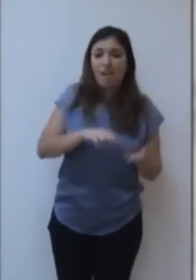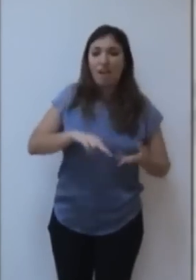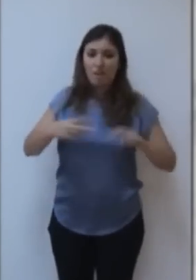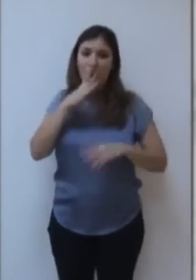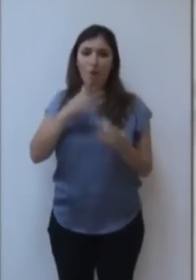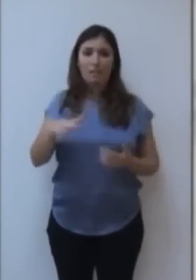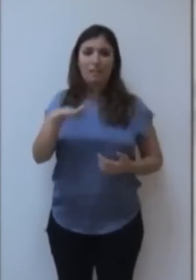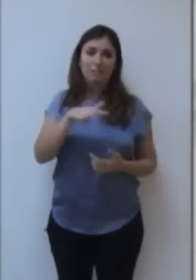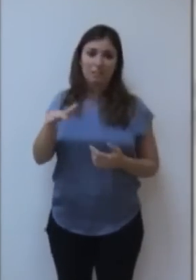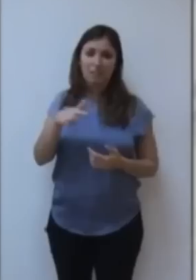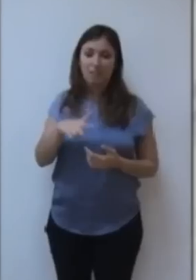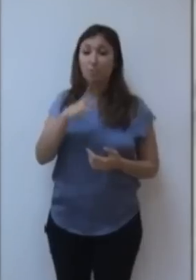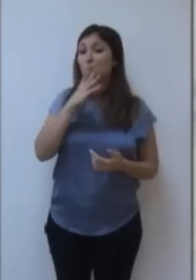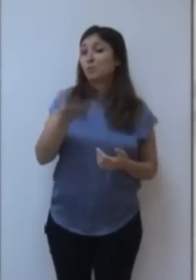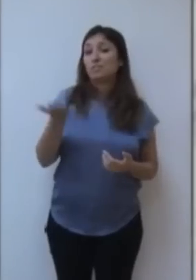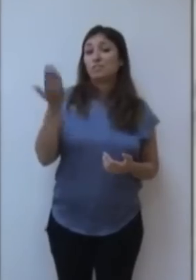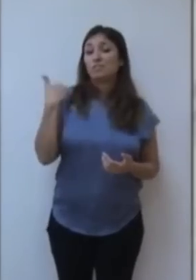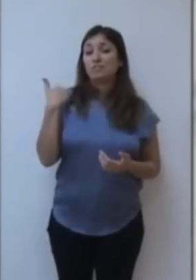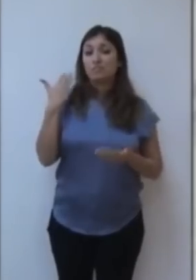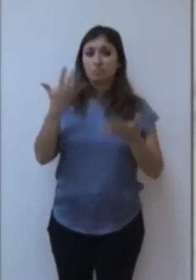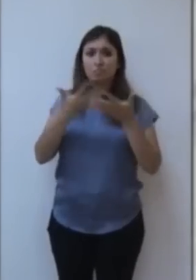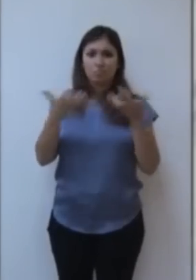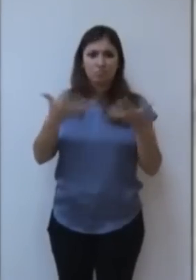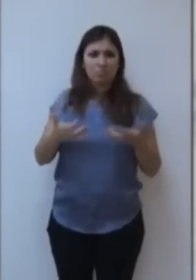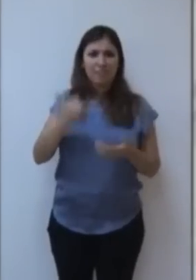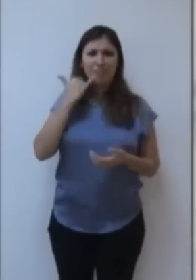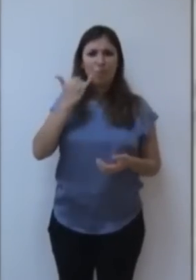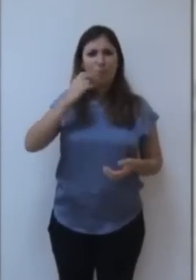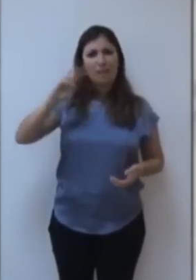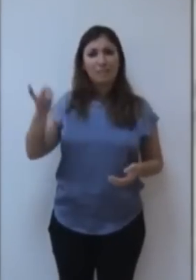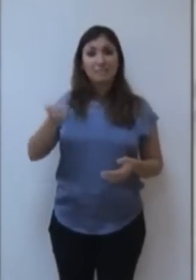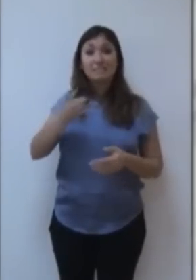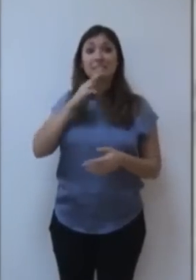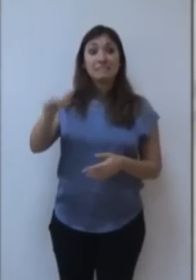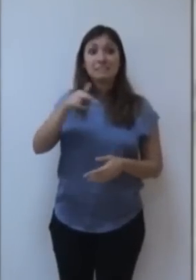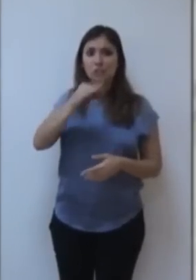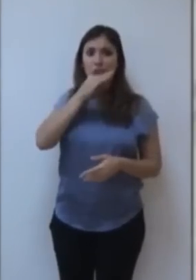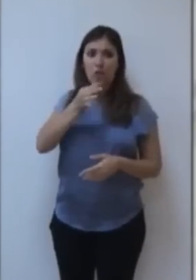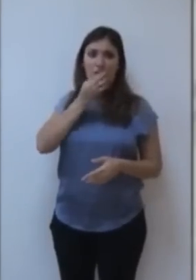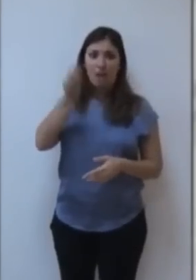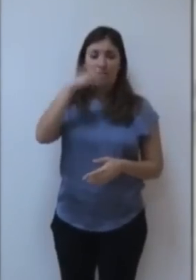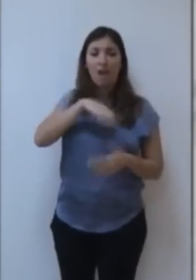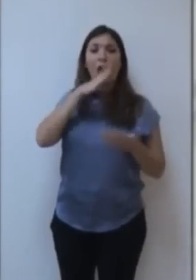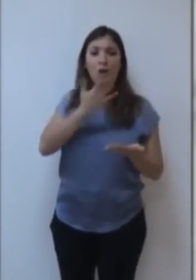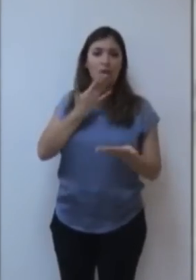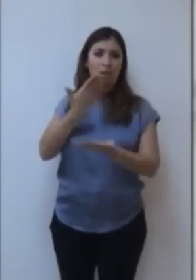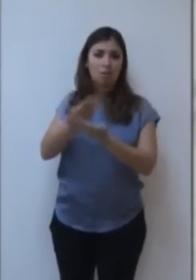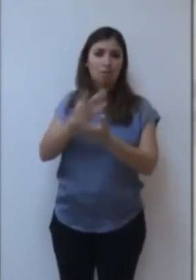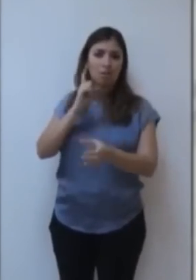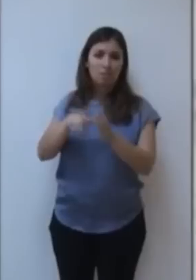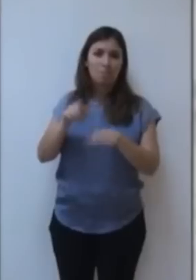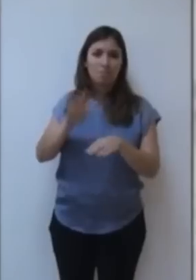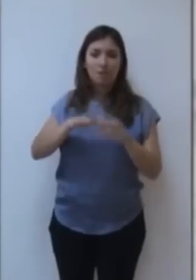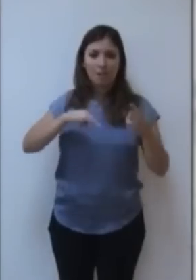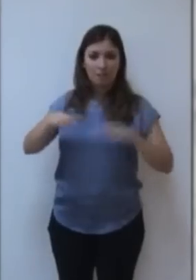al castellano, ¿vale? Las tenían publicadas en varios idiomas, pero en castellano no estaban, y estamos participando en la traducción. Y luego